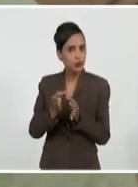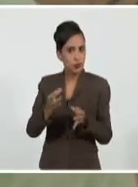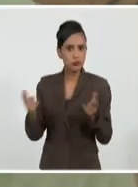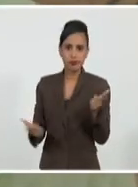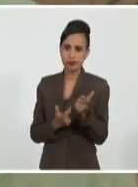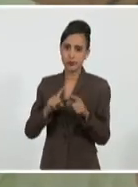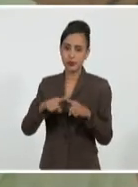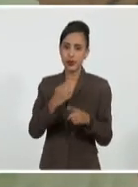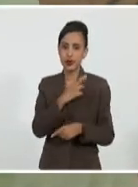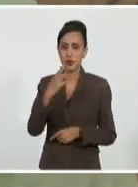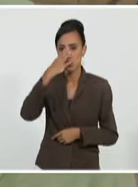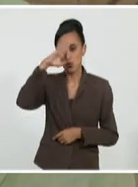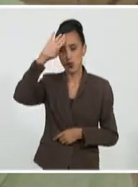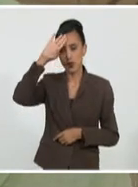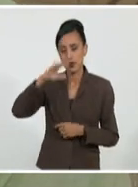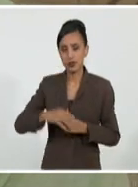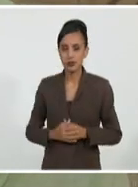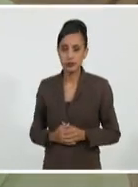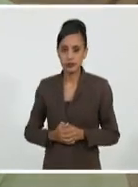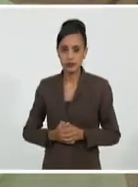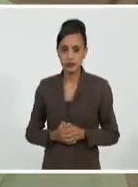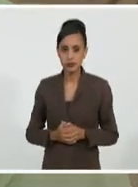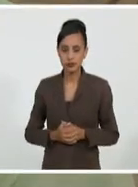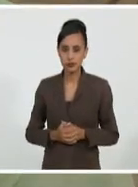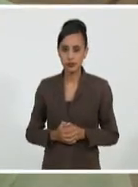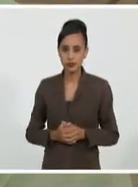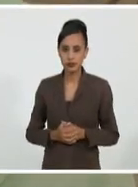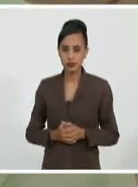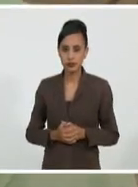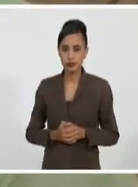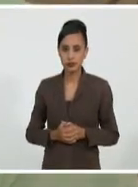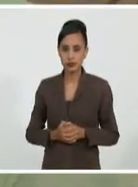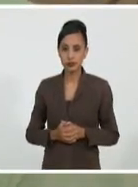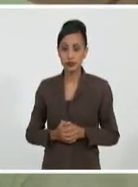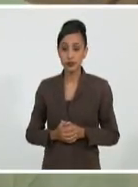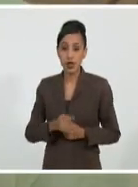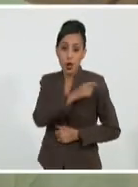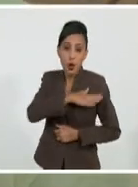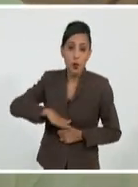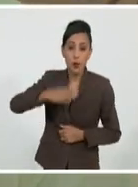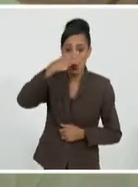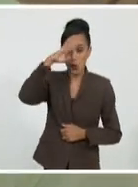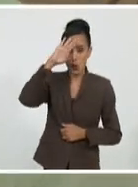cubano debe esperar profundidad en los debates y sobre todo debe esperar